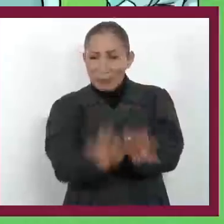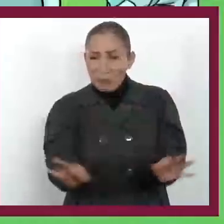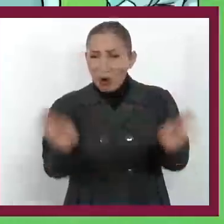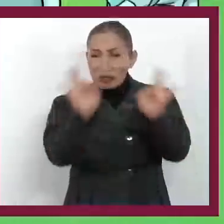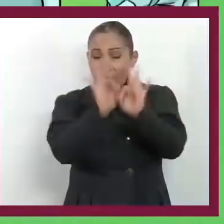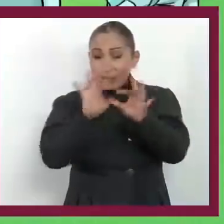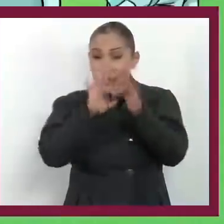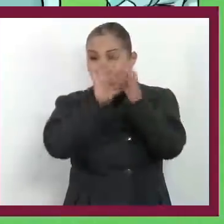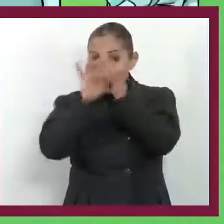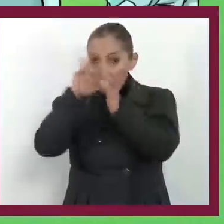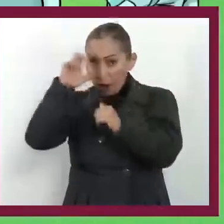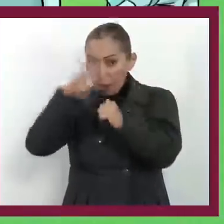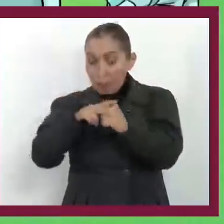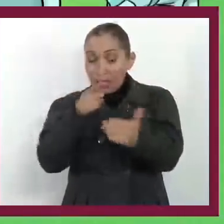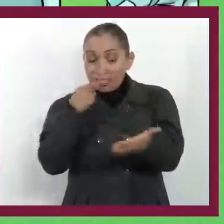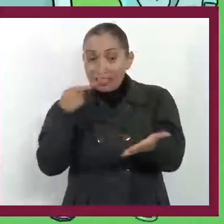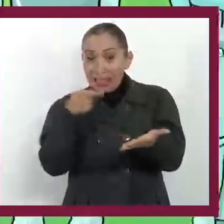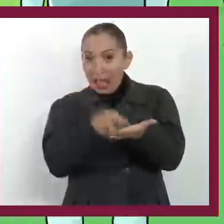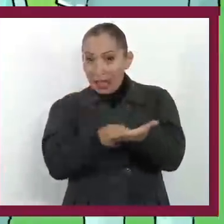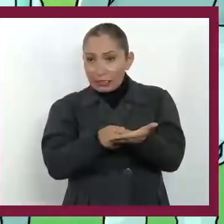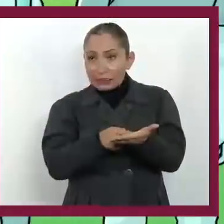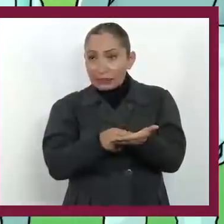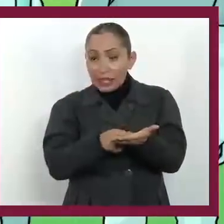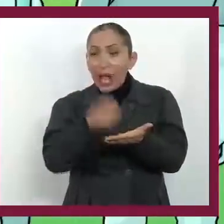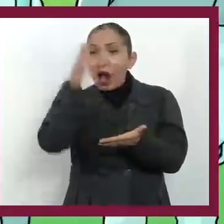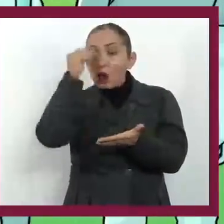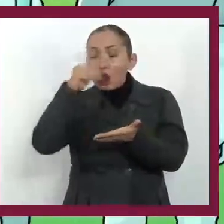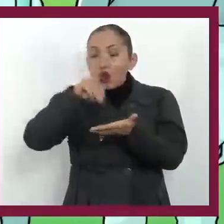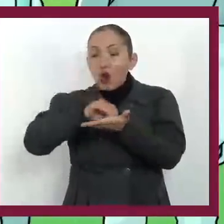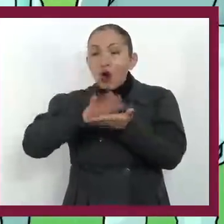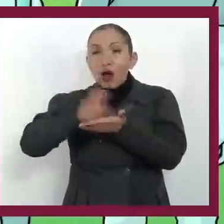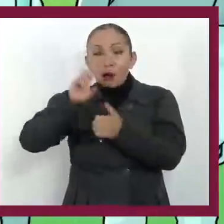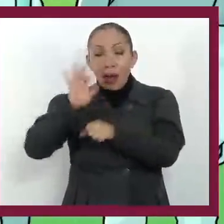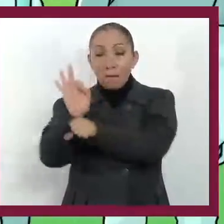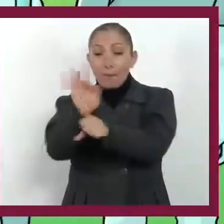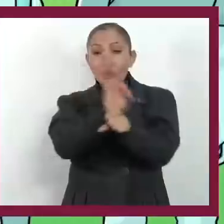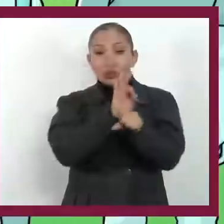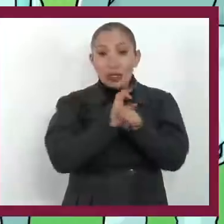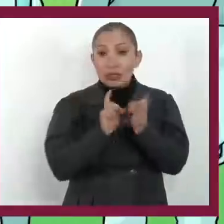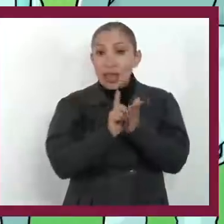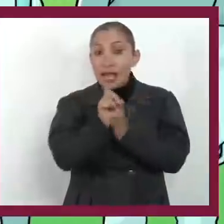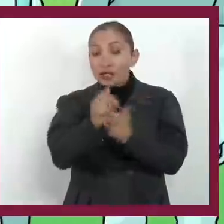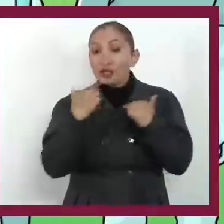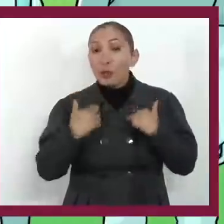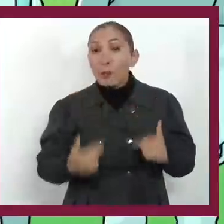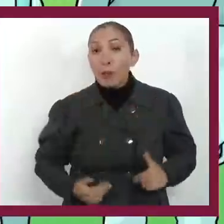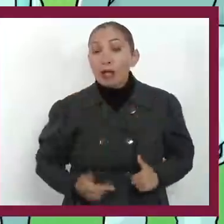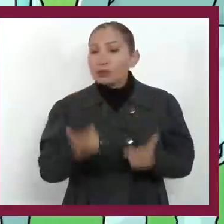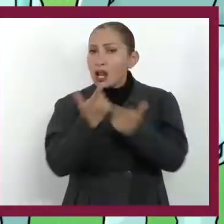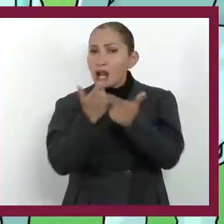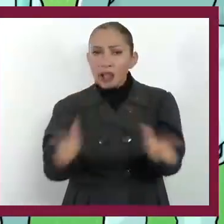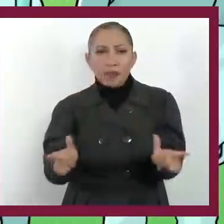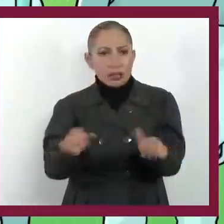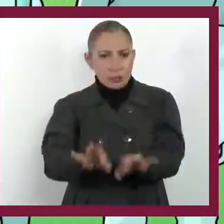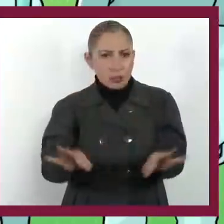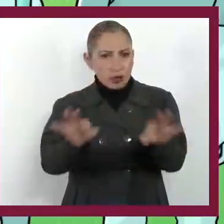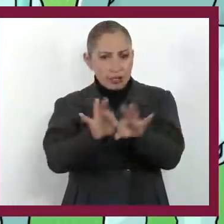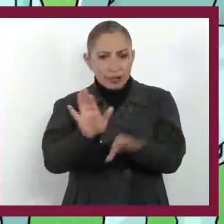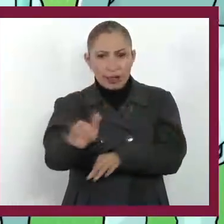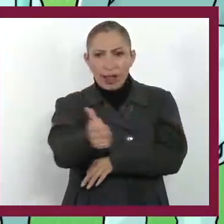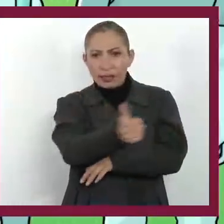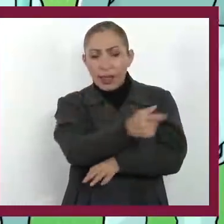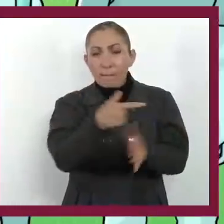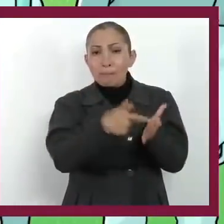Unión Europea dispone que se adherirá al Convenio Europeo para la Protección de los Derechos Humanos y de las Libertades Fundamentales